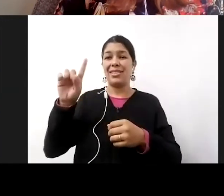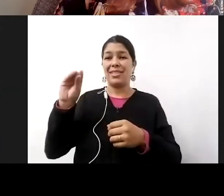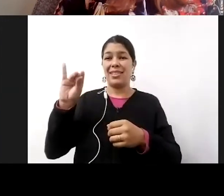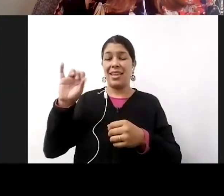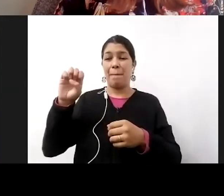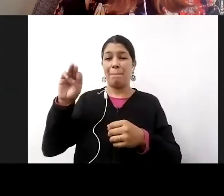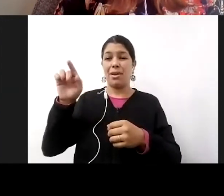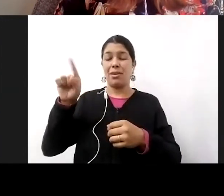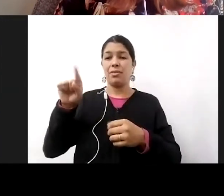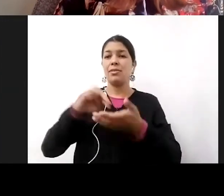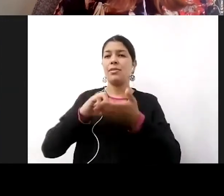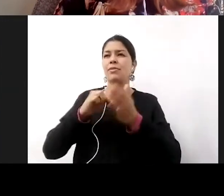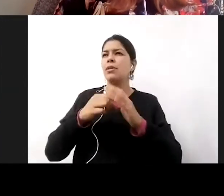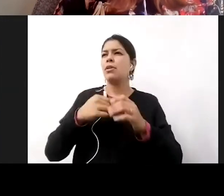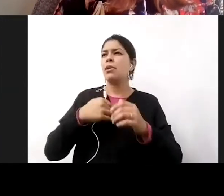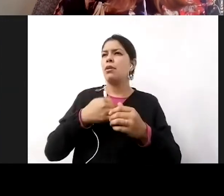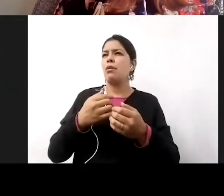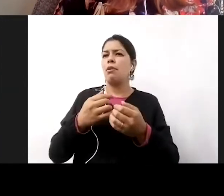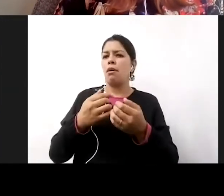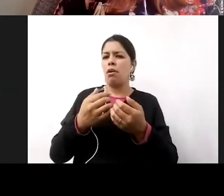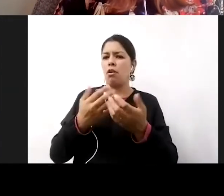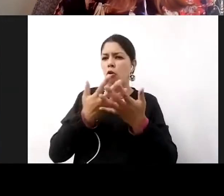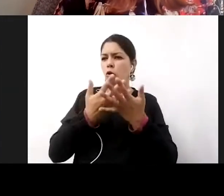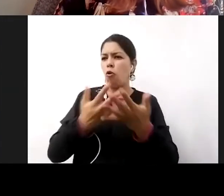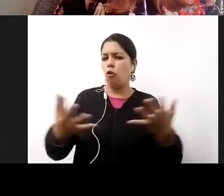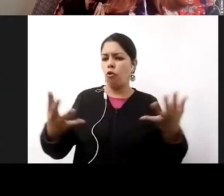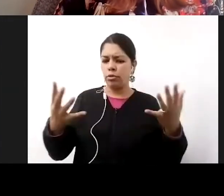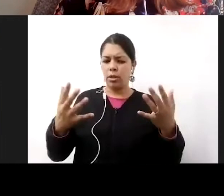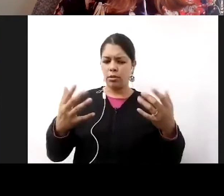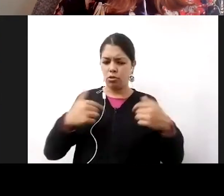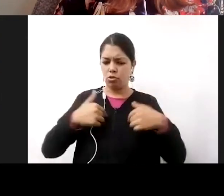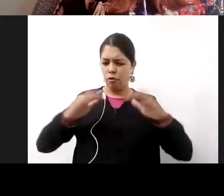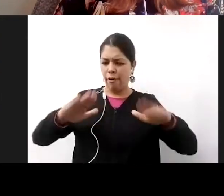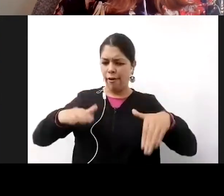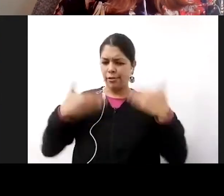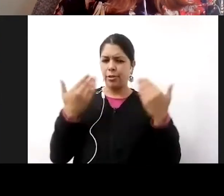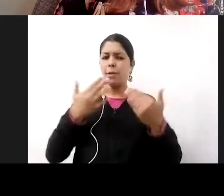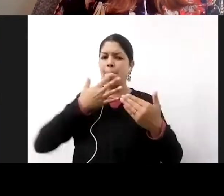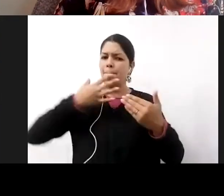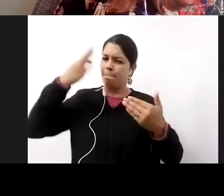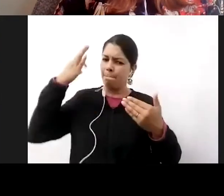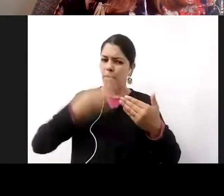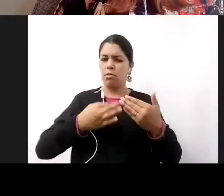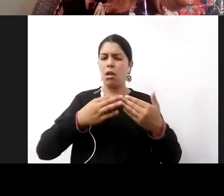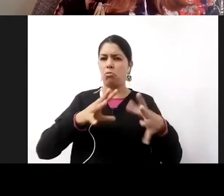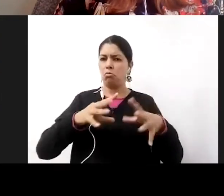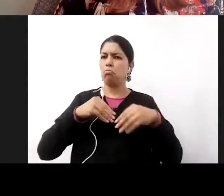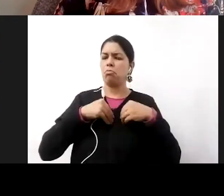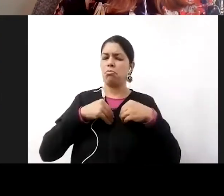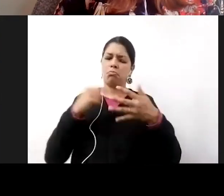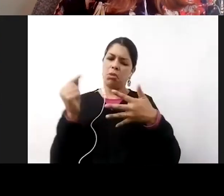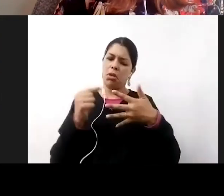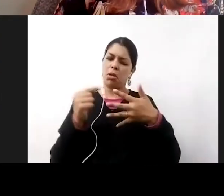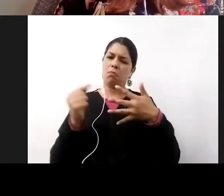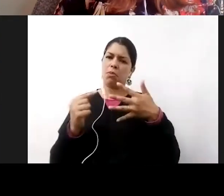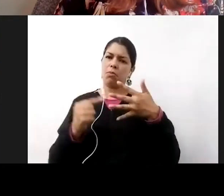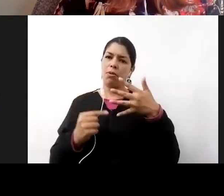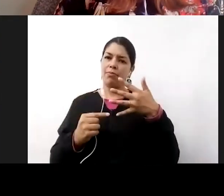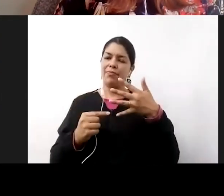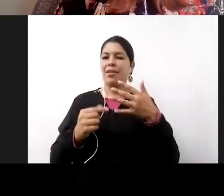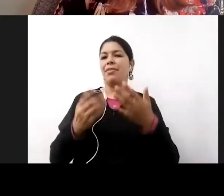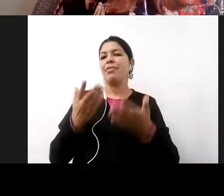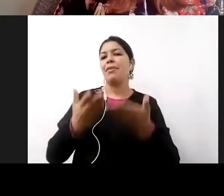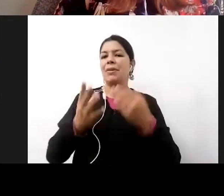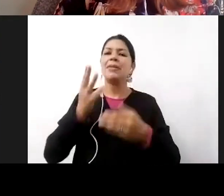dispuestos a aceptar como verdad de nosotros mismos. Esos autoesquemas son, como lo que decía antes, dependen de las experiencias de vida de